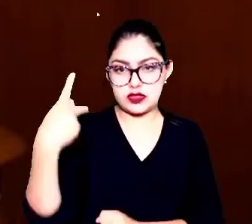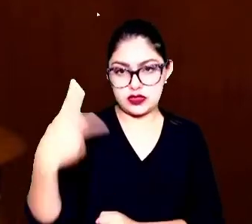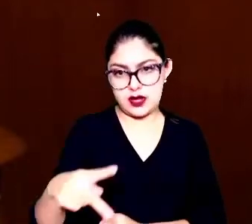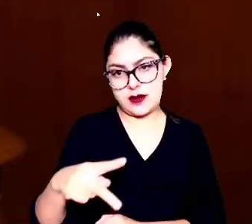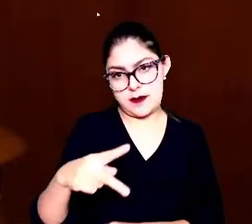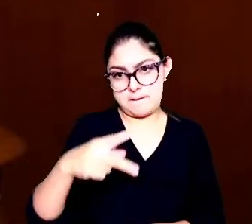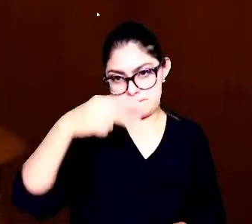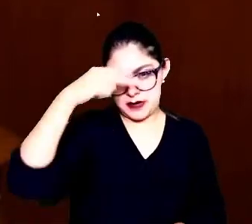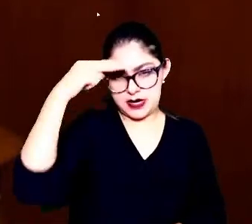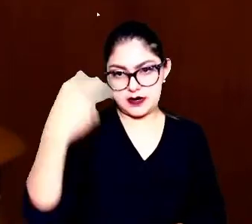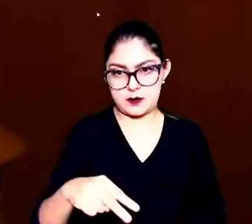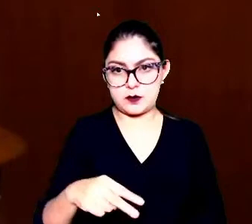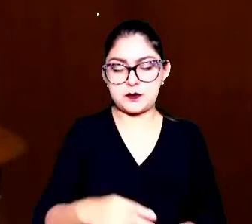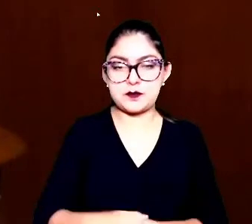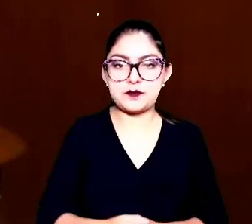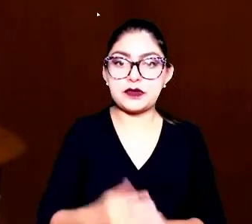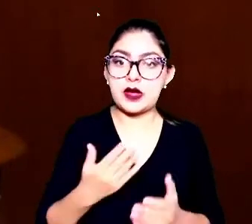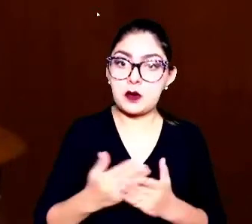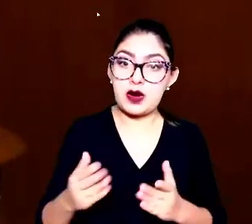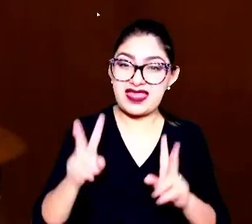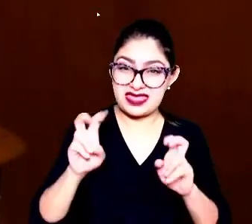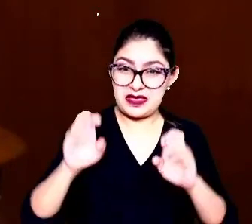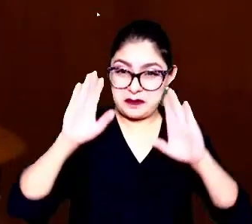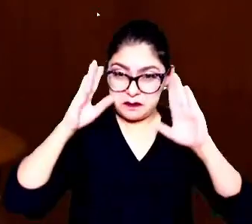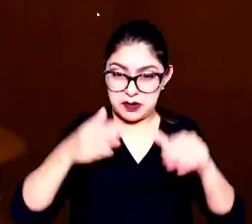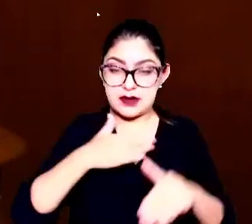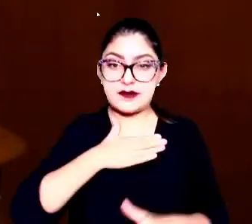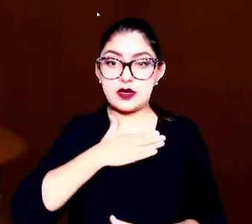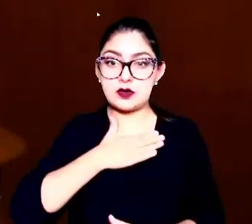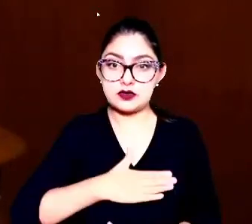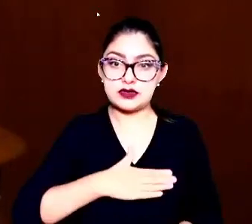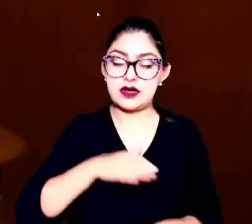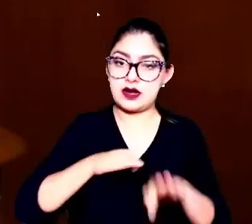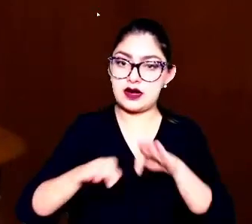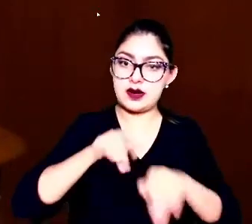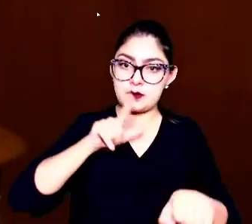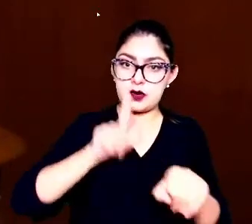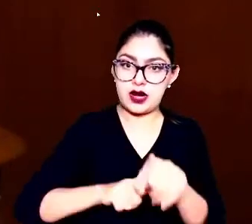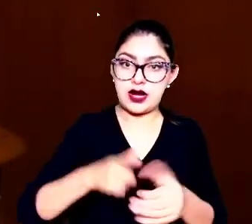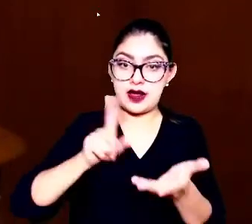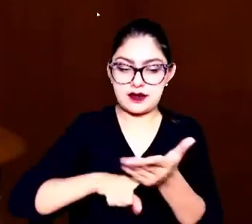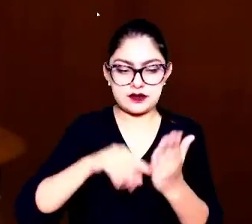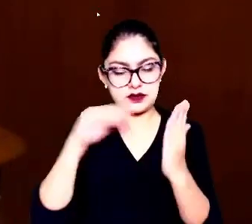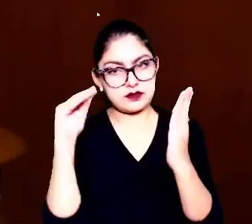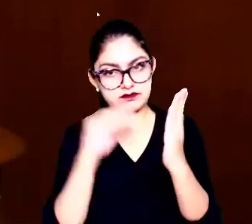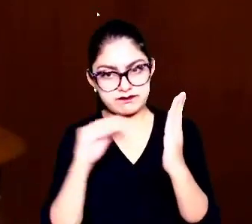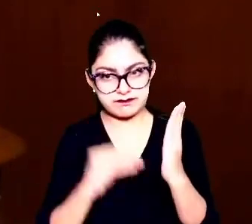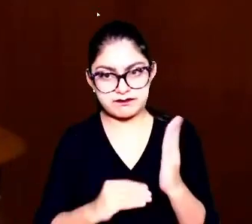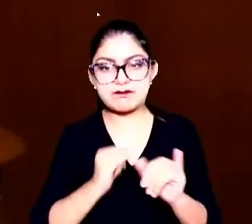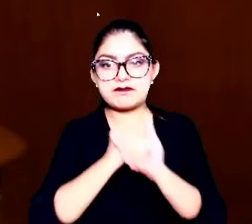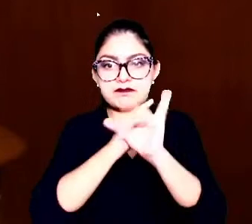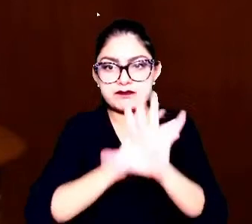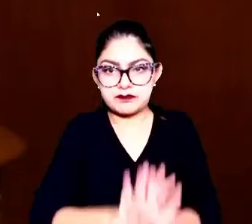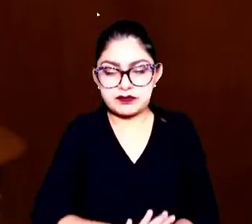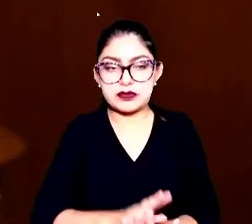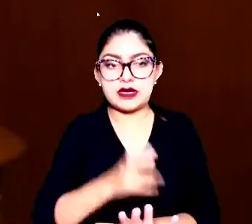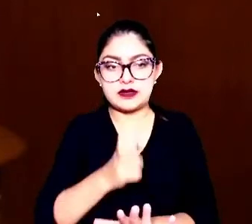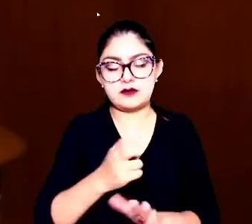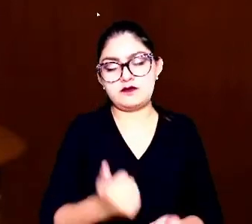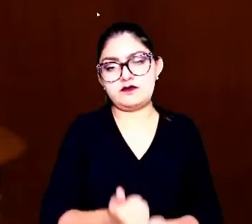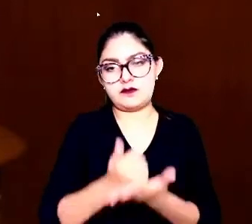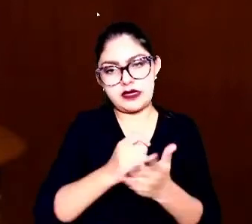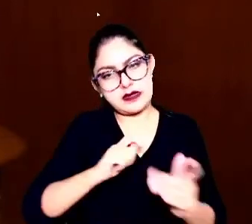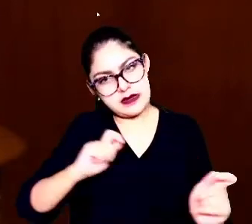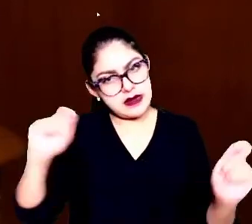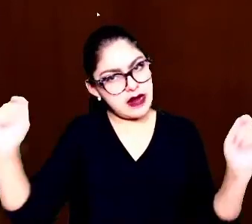la justicia laboral Su contenido representó un cambio histórico para las y los trabajadores del